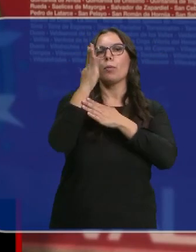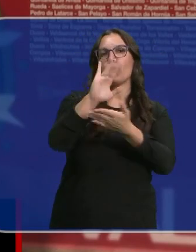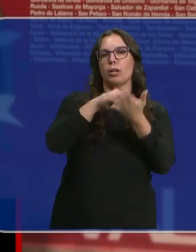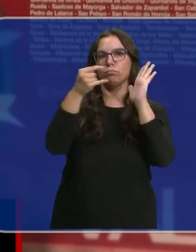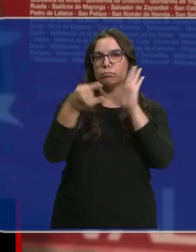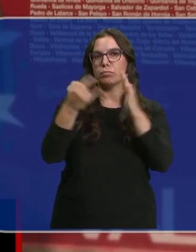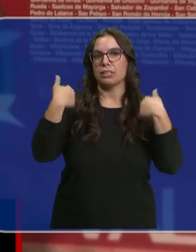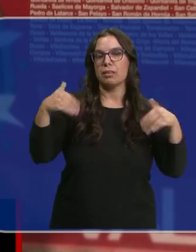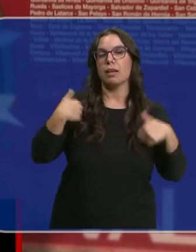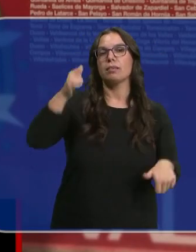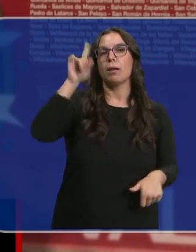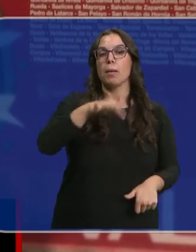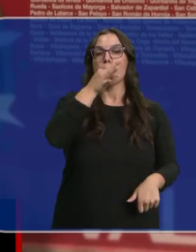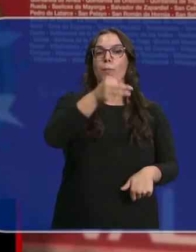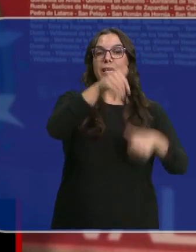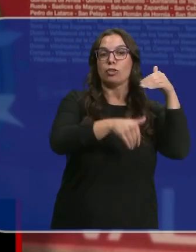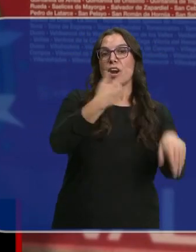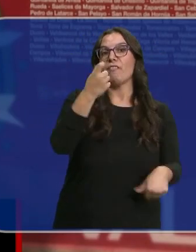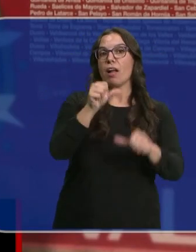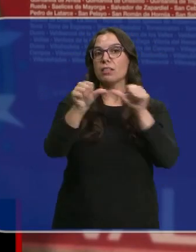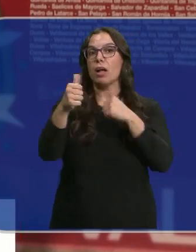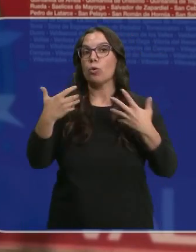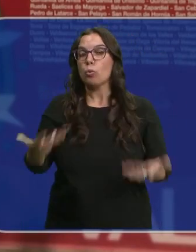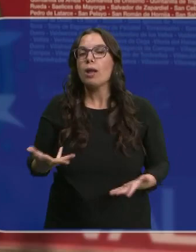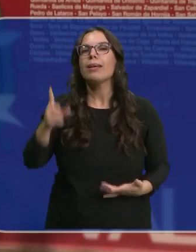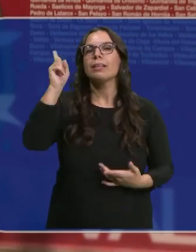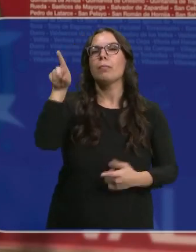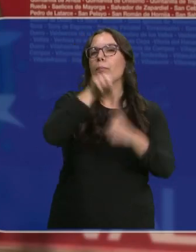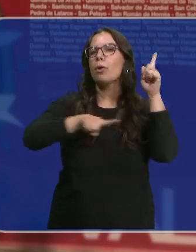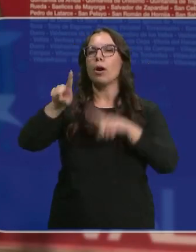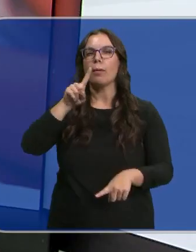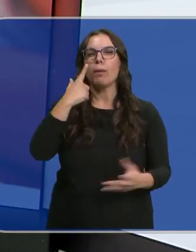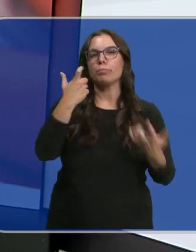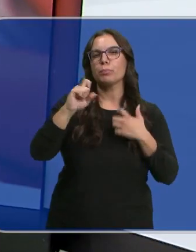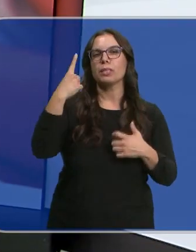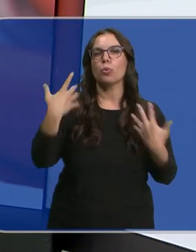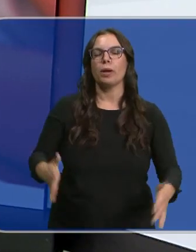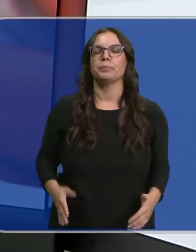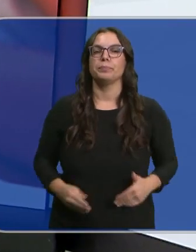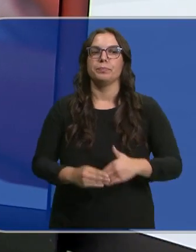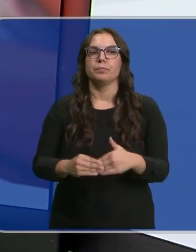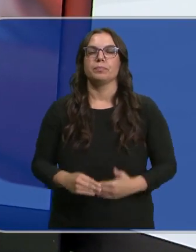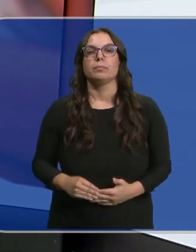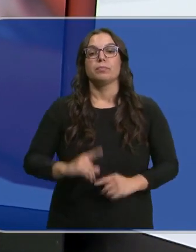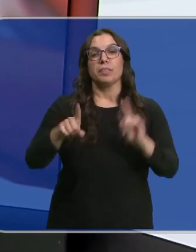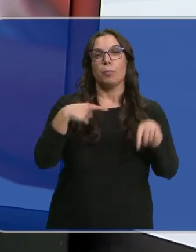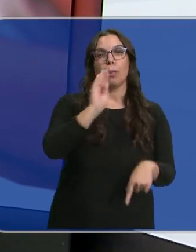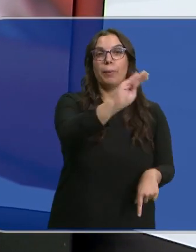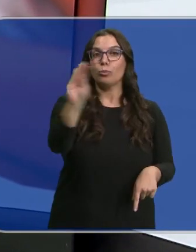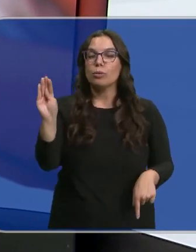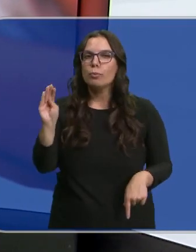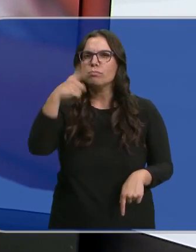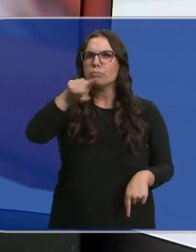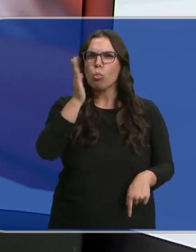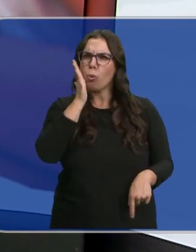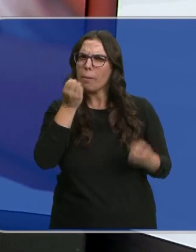también las promesas electorales todavía pendientes y las principales polémicas. Saldremos a la calle para preguntarles si